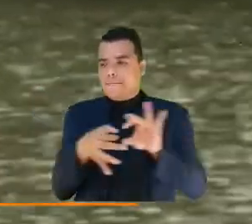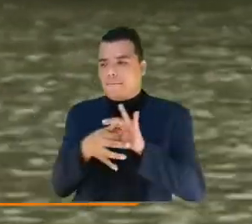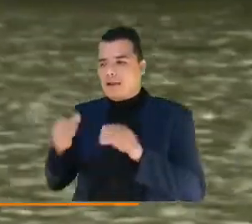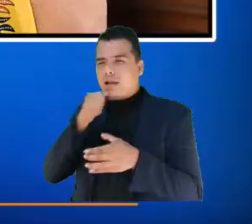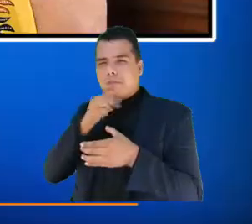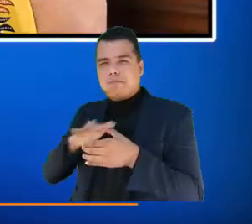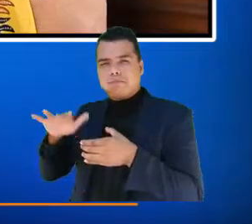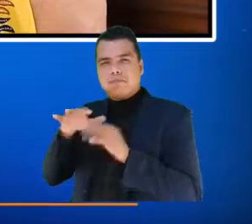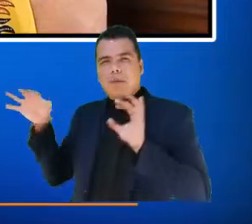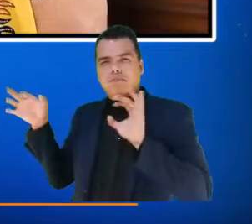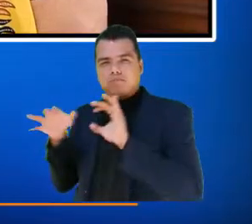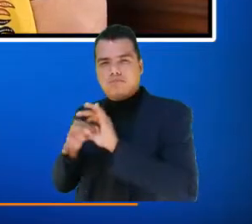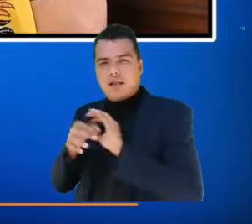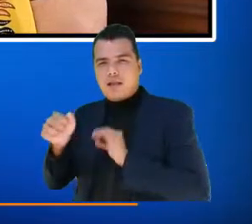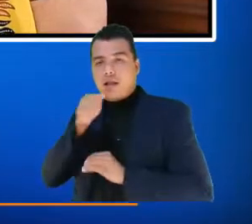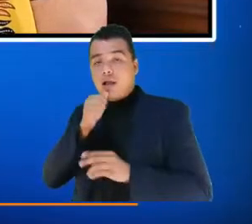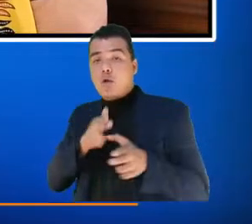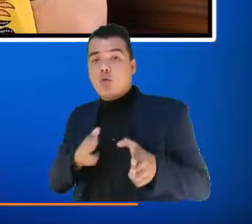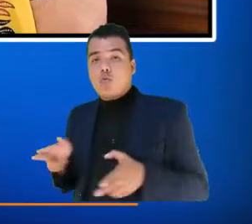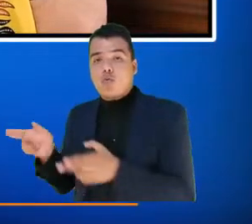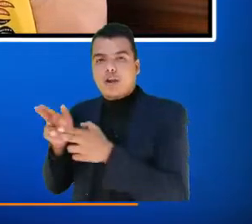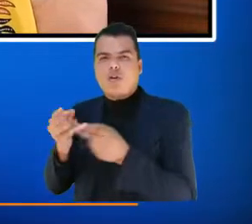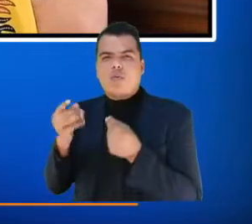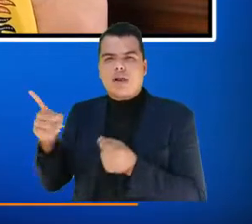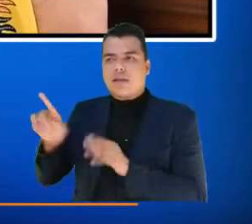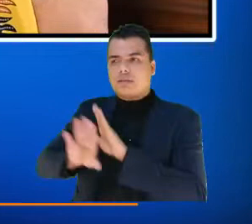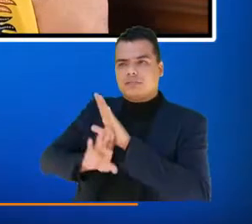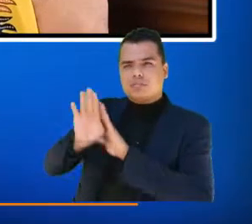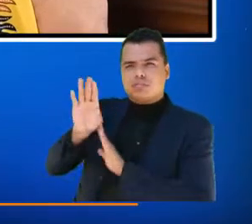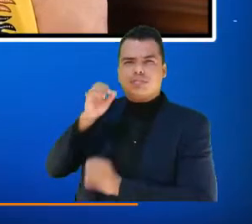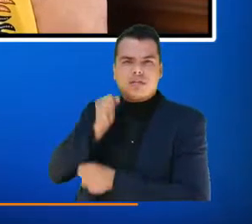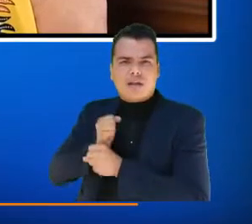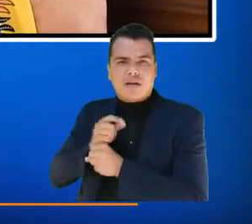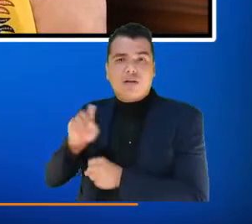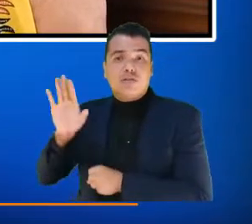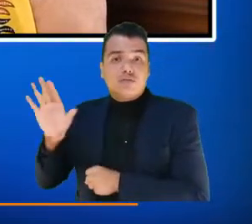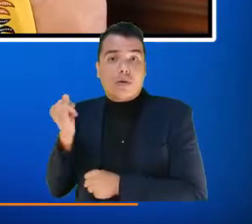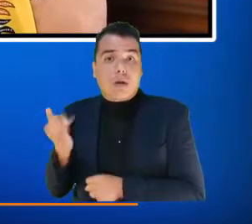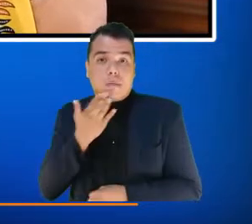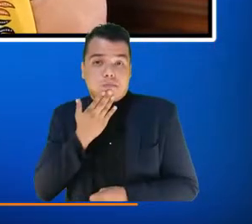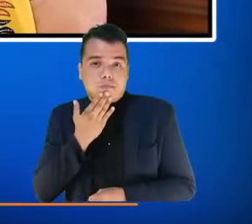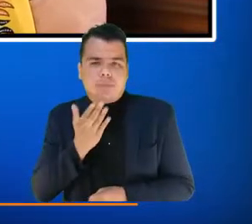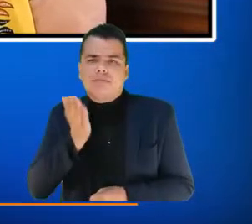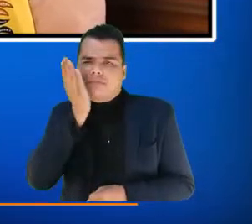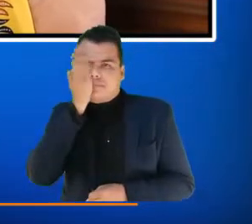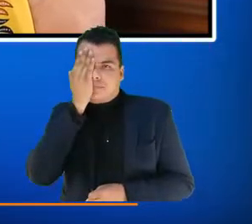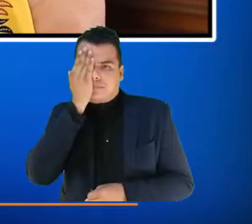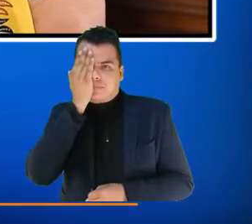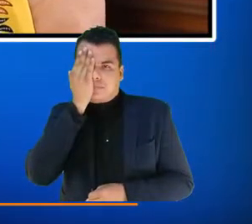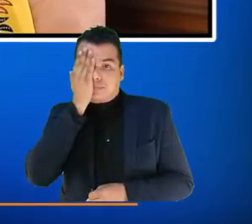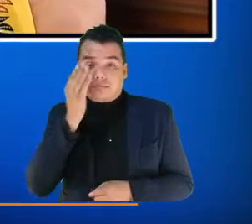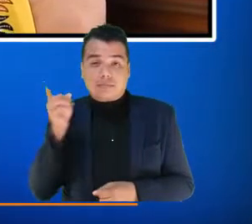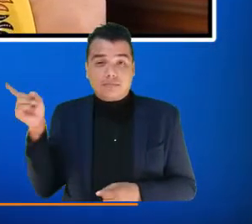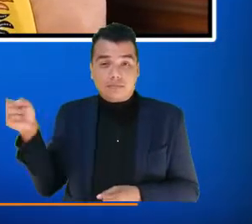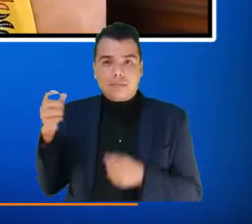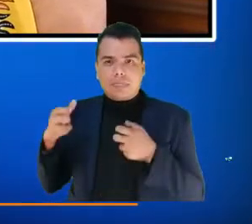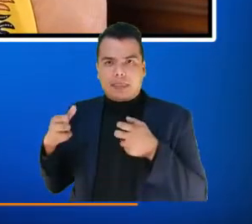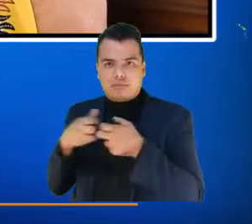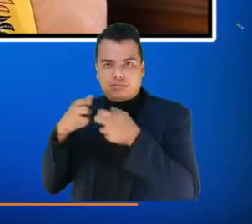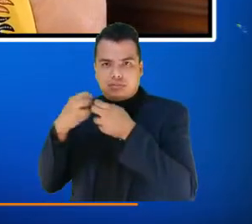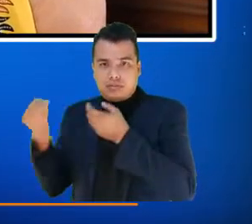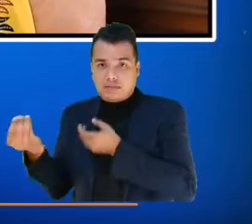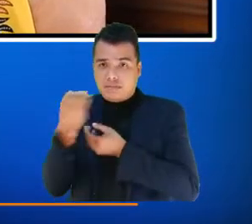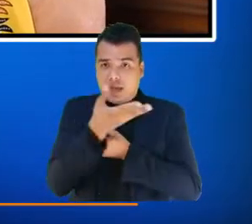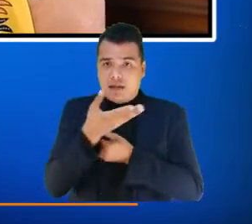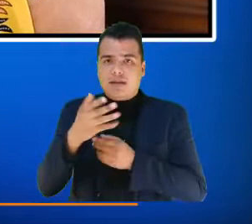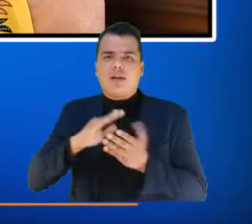represa, y aumentar la capacidad productiva de este embalse, que pues sabemos nosotros que ni la energía se la suministra a